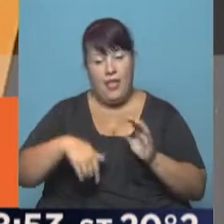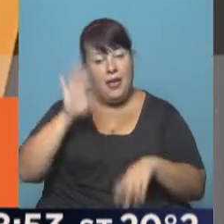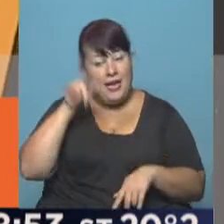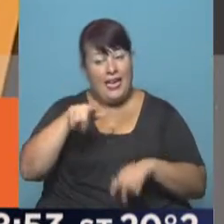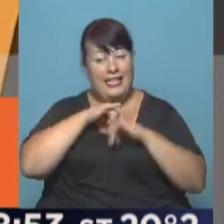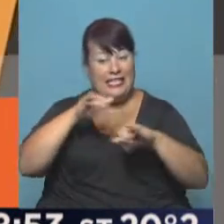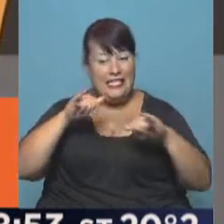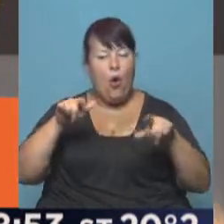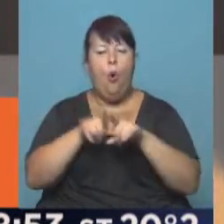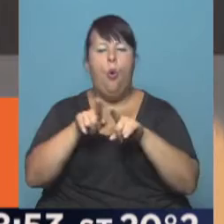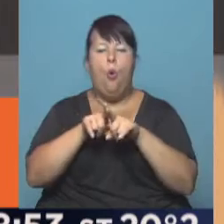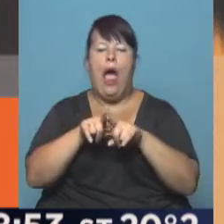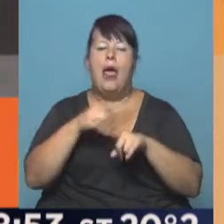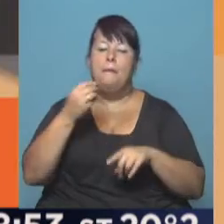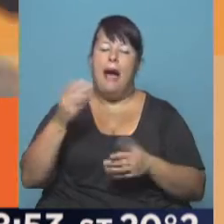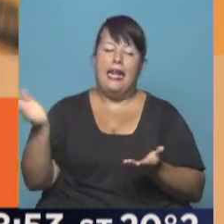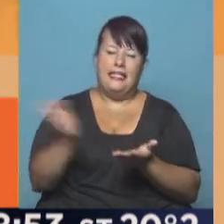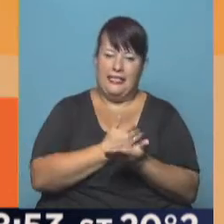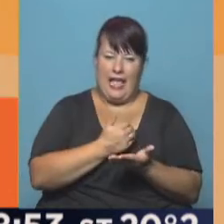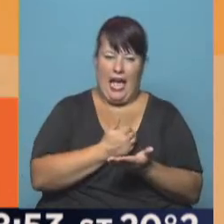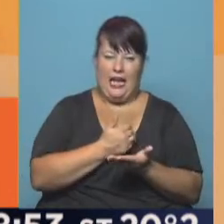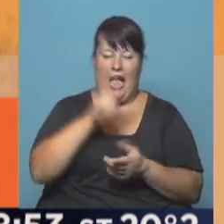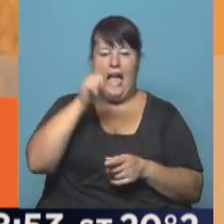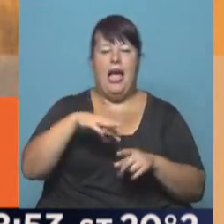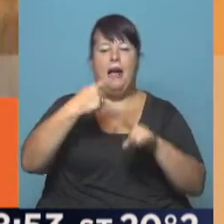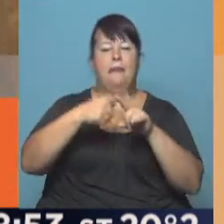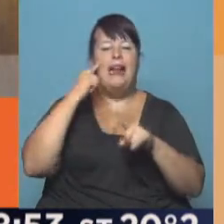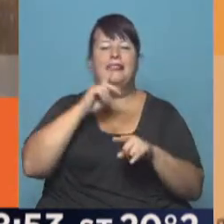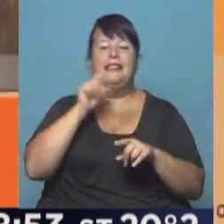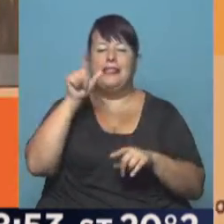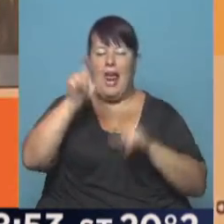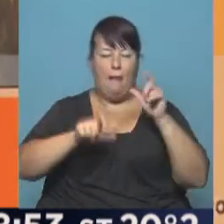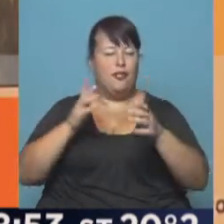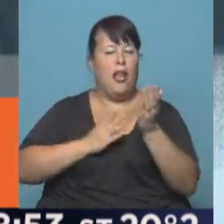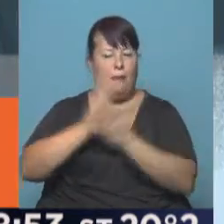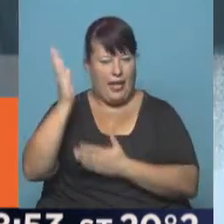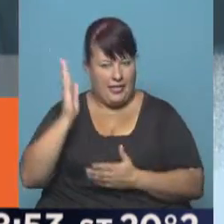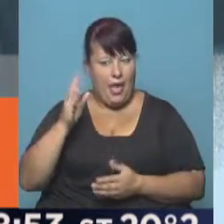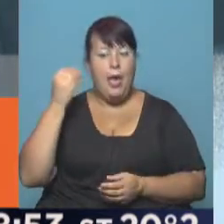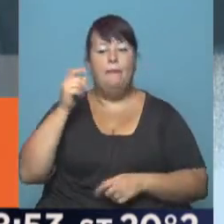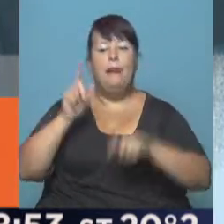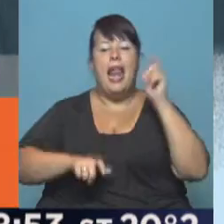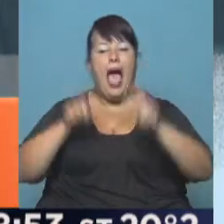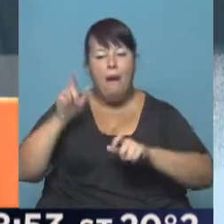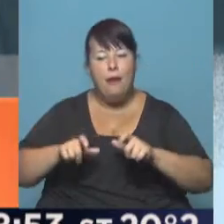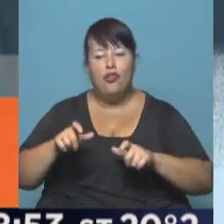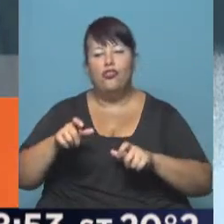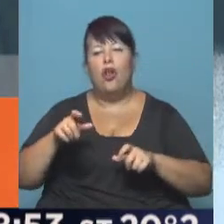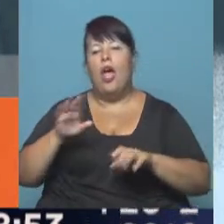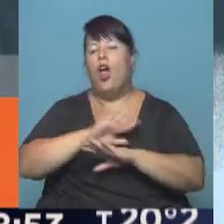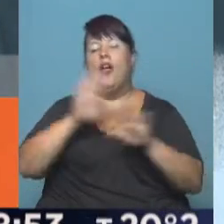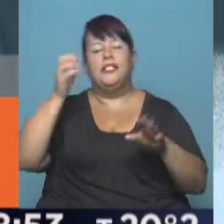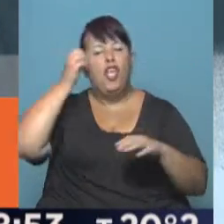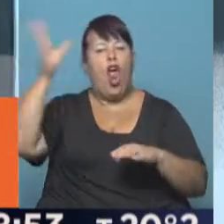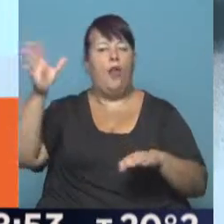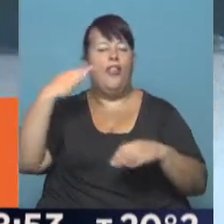esta campaña es una campaña para erradicar el gen marxista de la población, para siempre. Para que la población nunca más